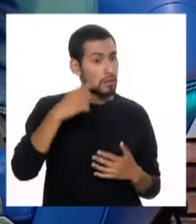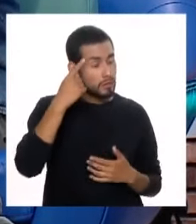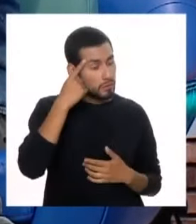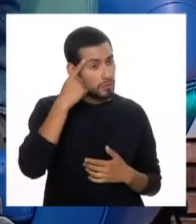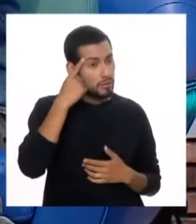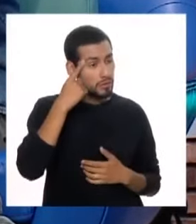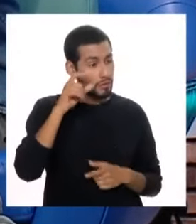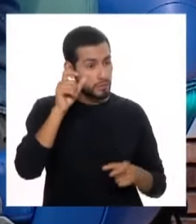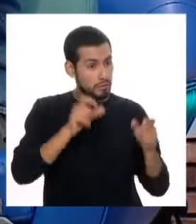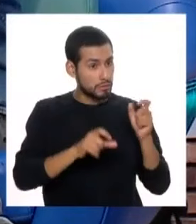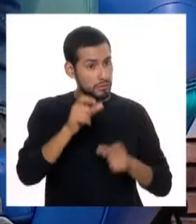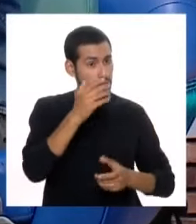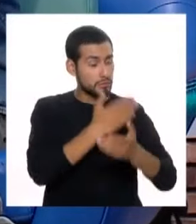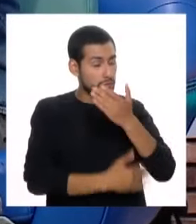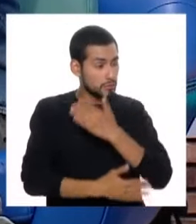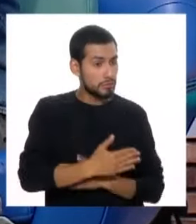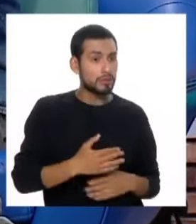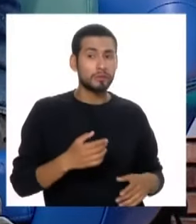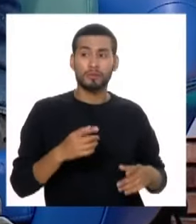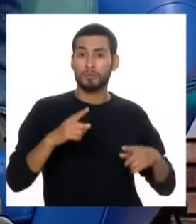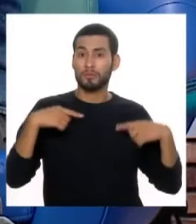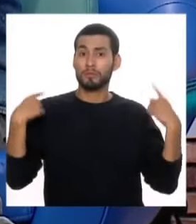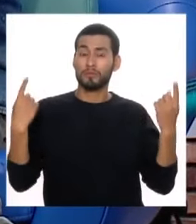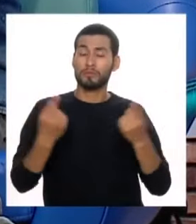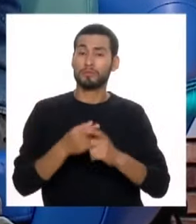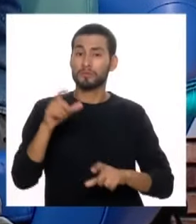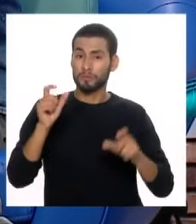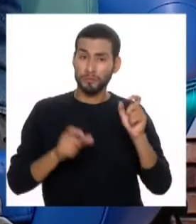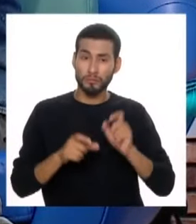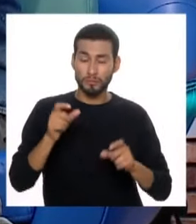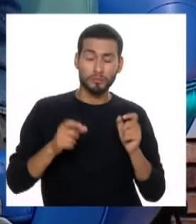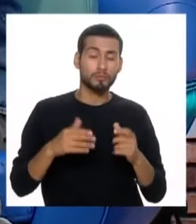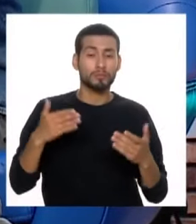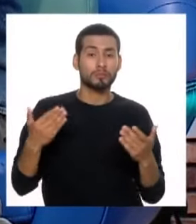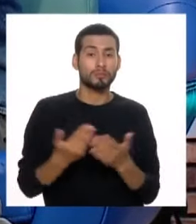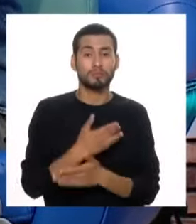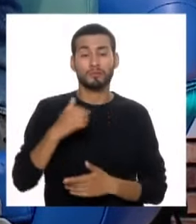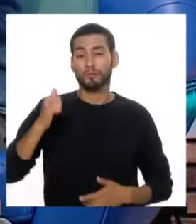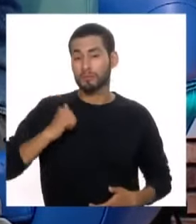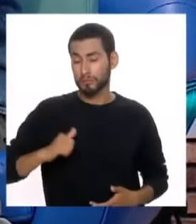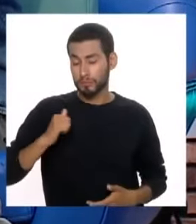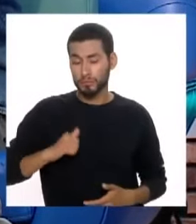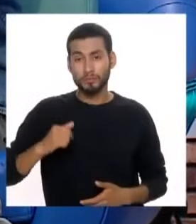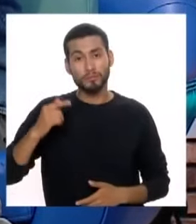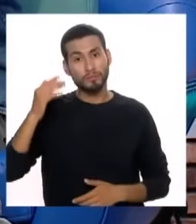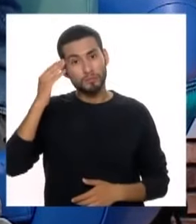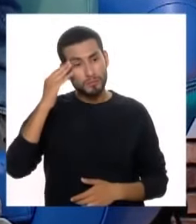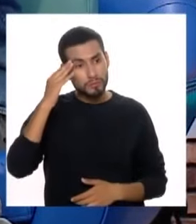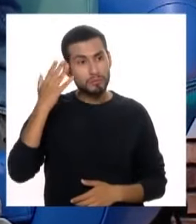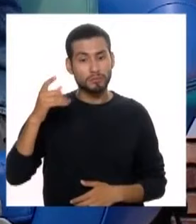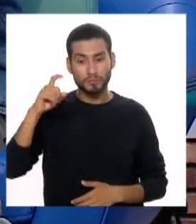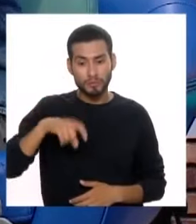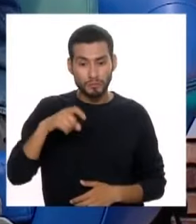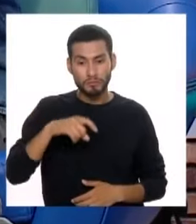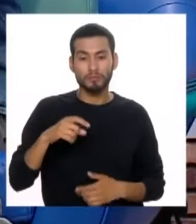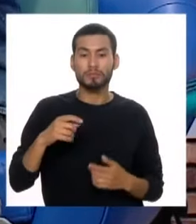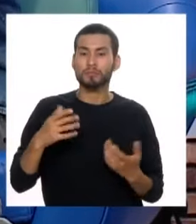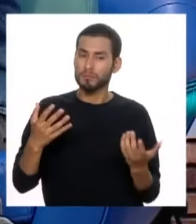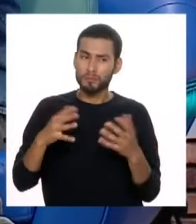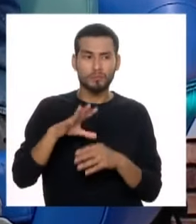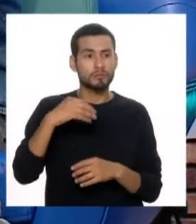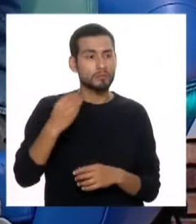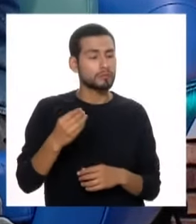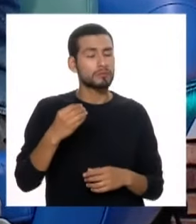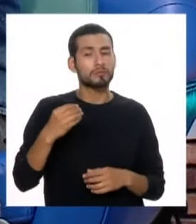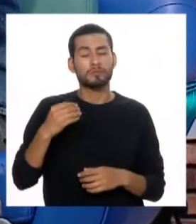las personas con discapacidad, que la ciudad también, los nuevos alcaldes se den cuenta que necesitamos integrarnos porque el